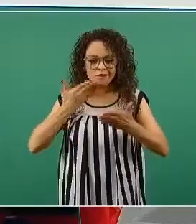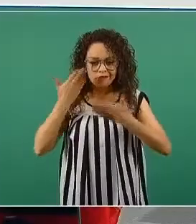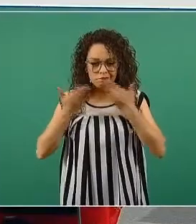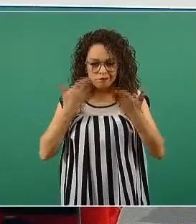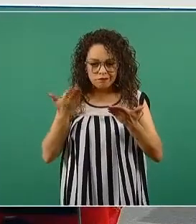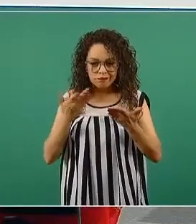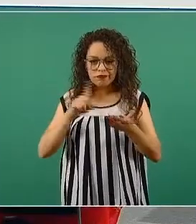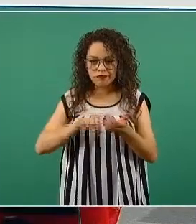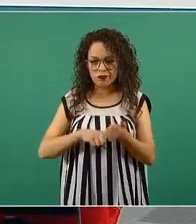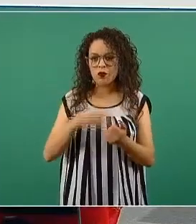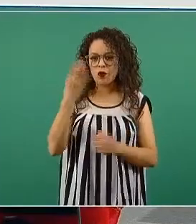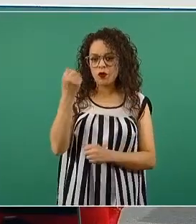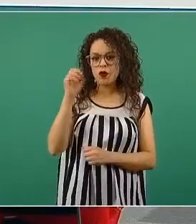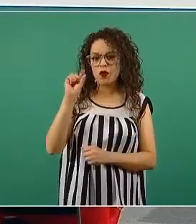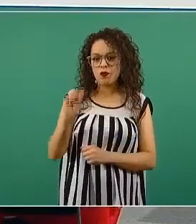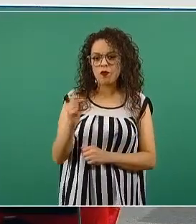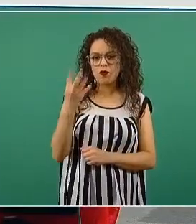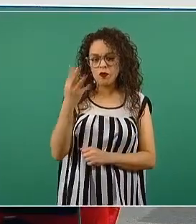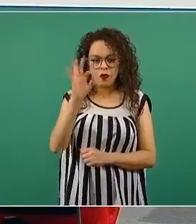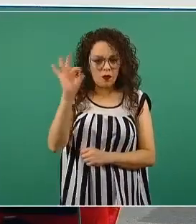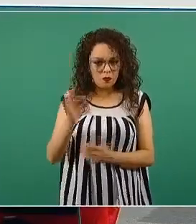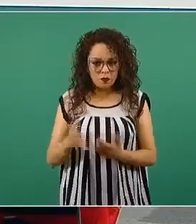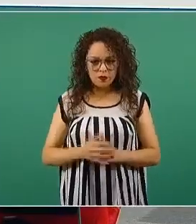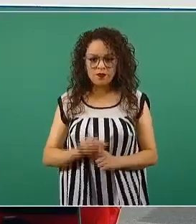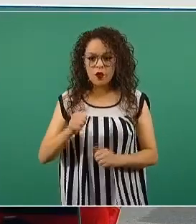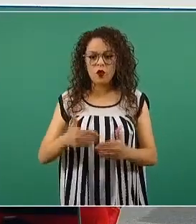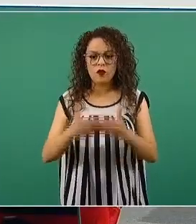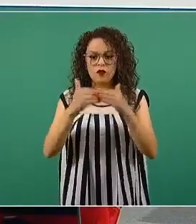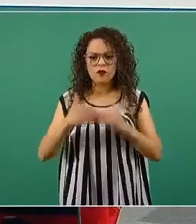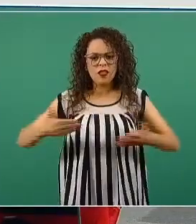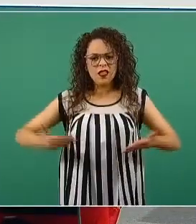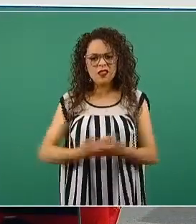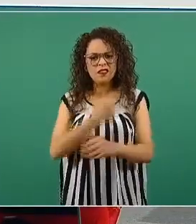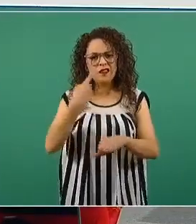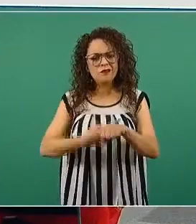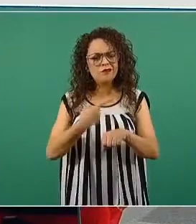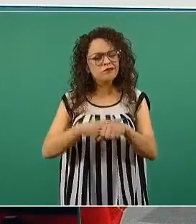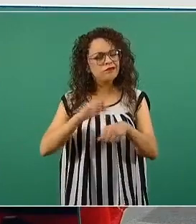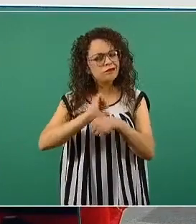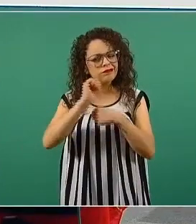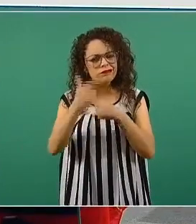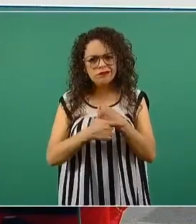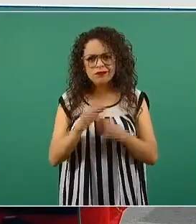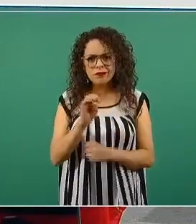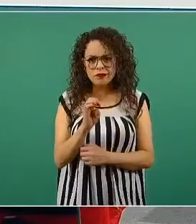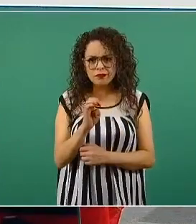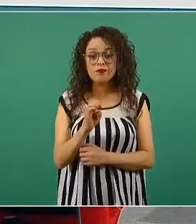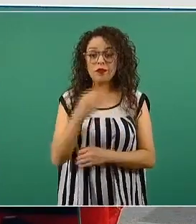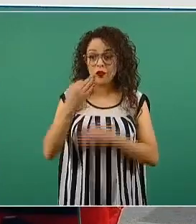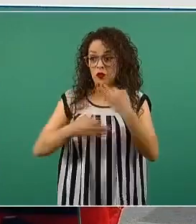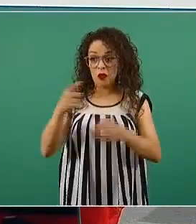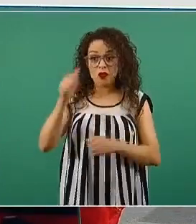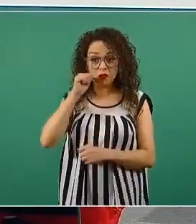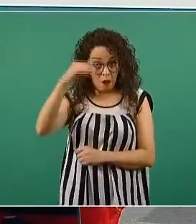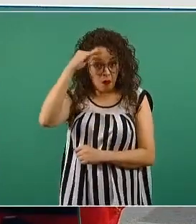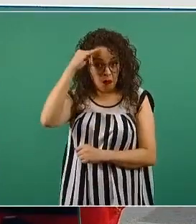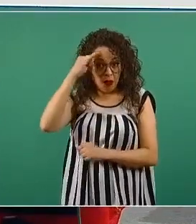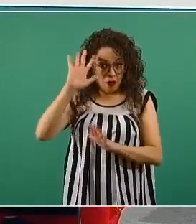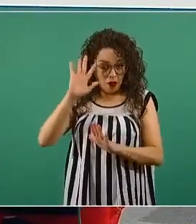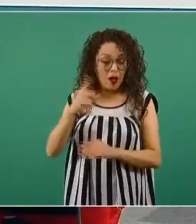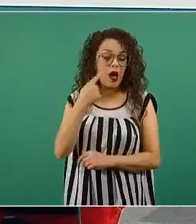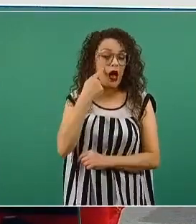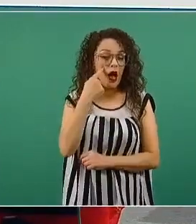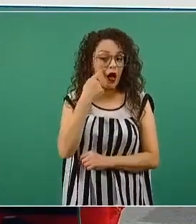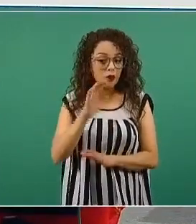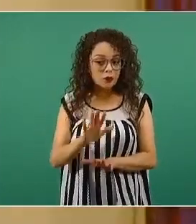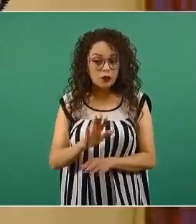Malformaciones congénitas, que es algo que todo el mundo piensa, y aquí hay que tener mucho cuidado, porque este estudio, el